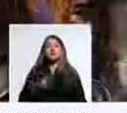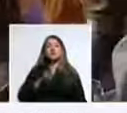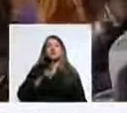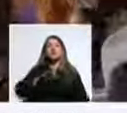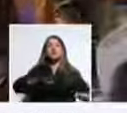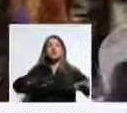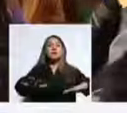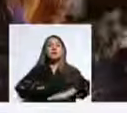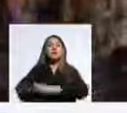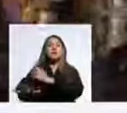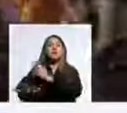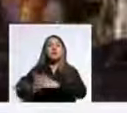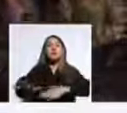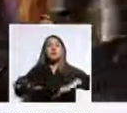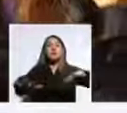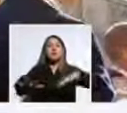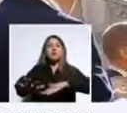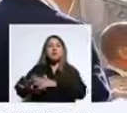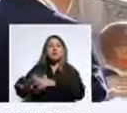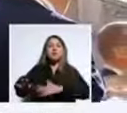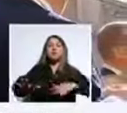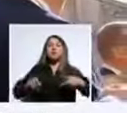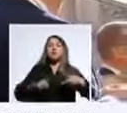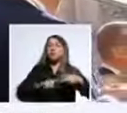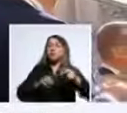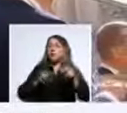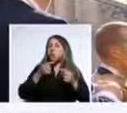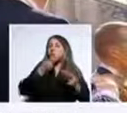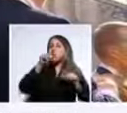quiero mi amor